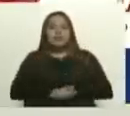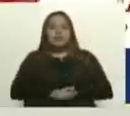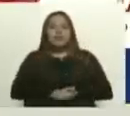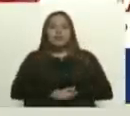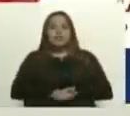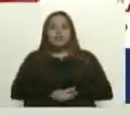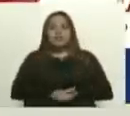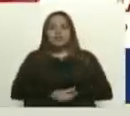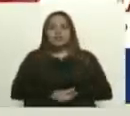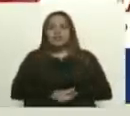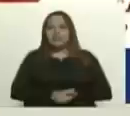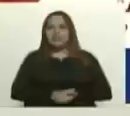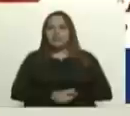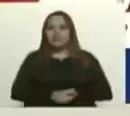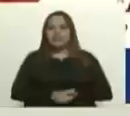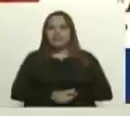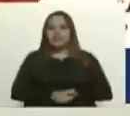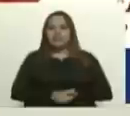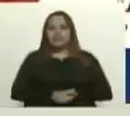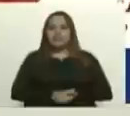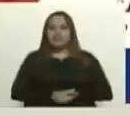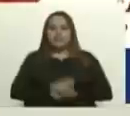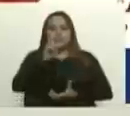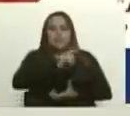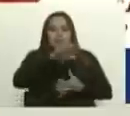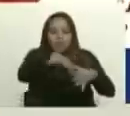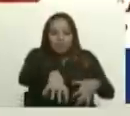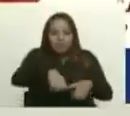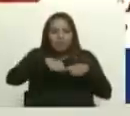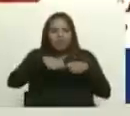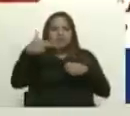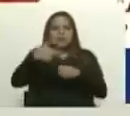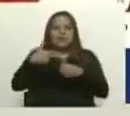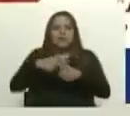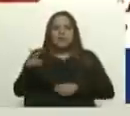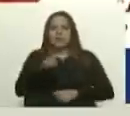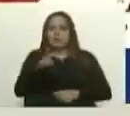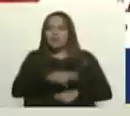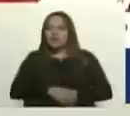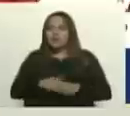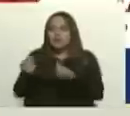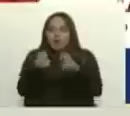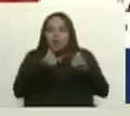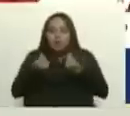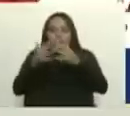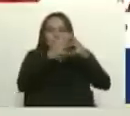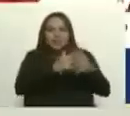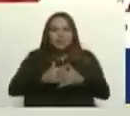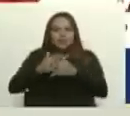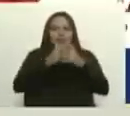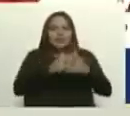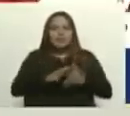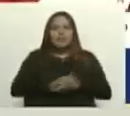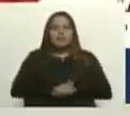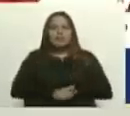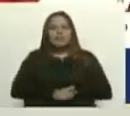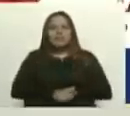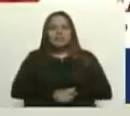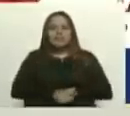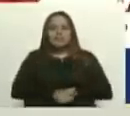de la necesidad de, ¿cómo se llama?, de apropiarse del petróleo venezolano para la economía norteamericana,